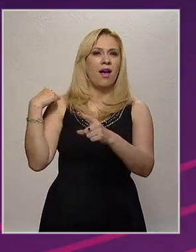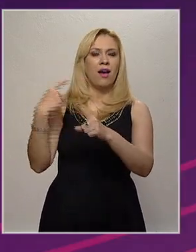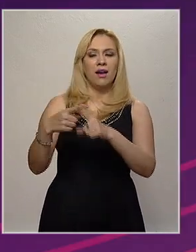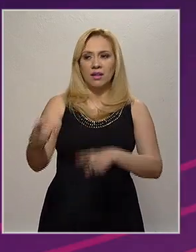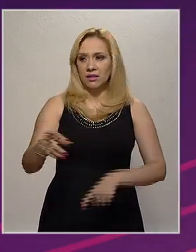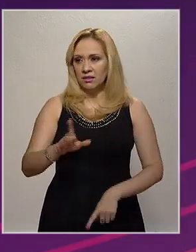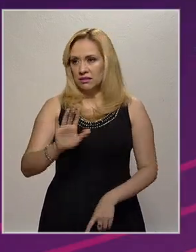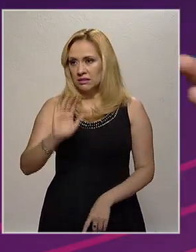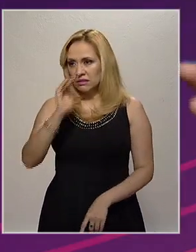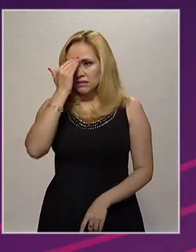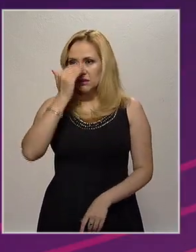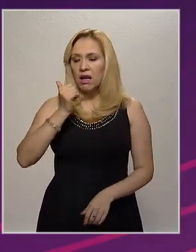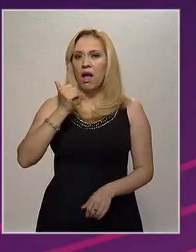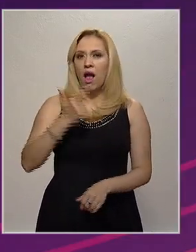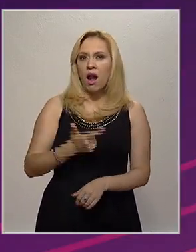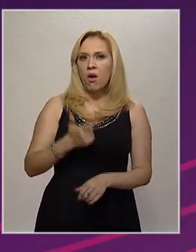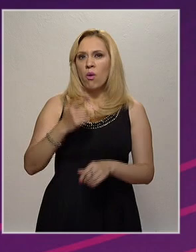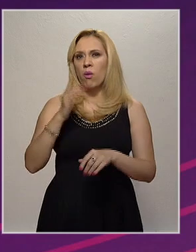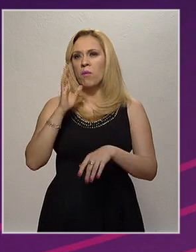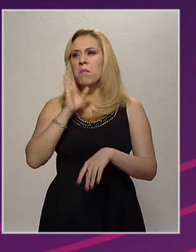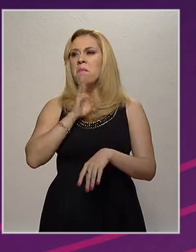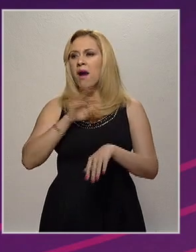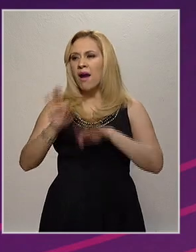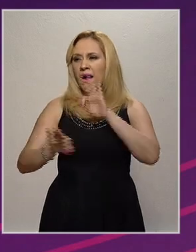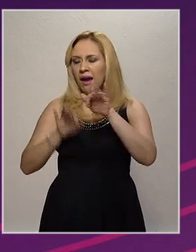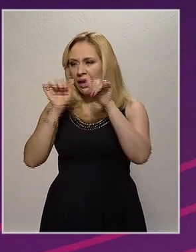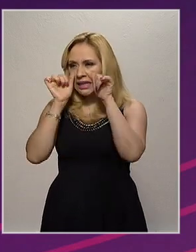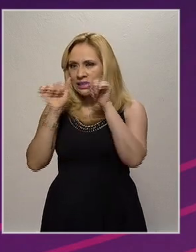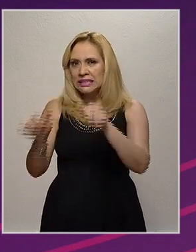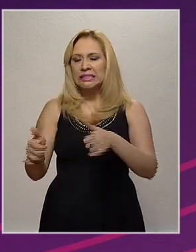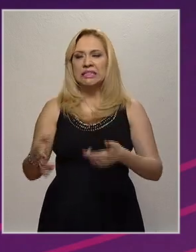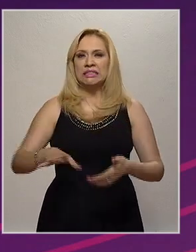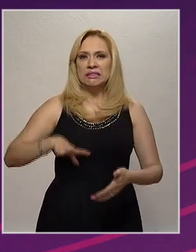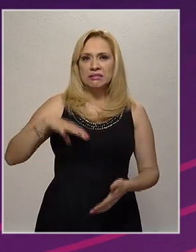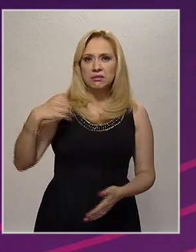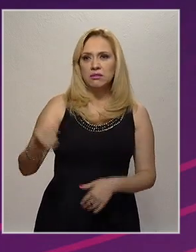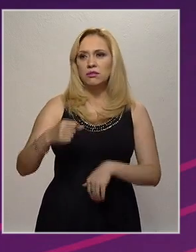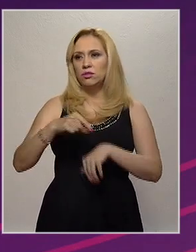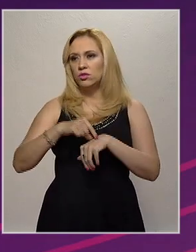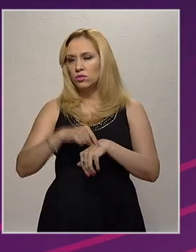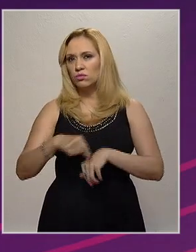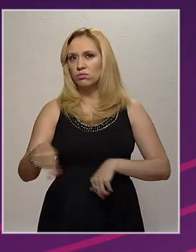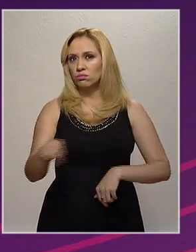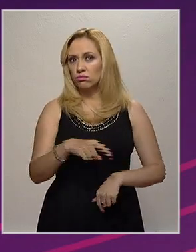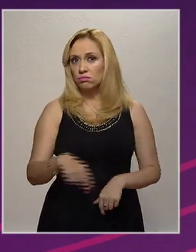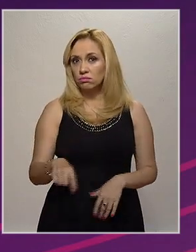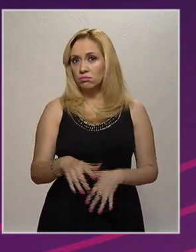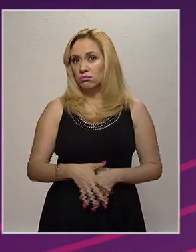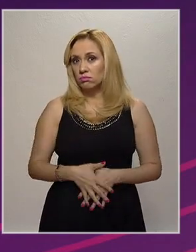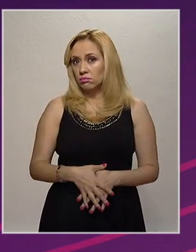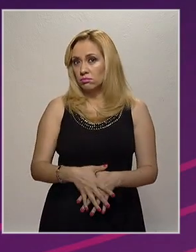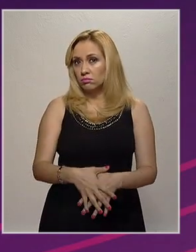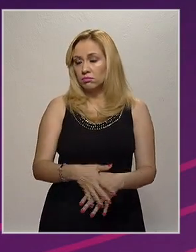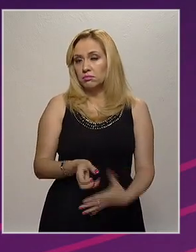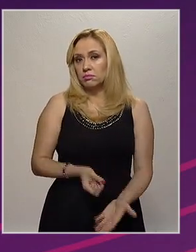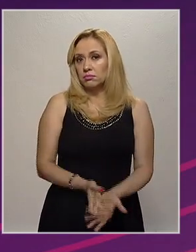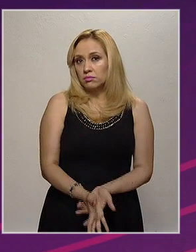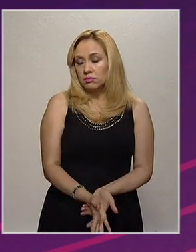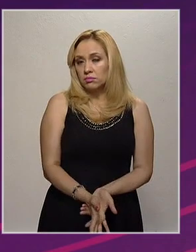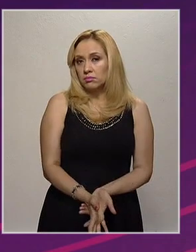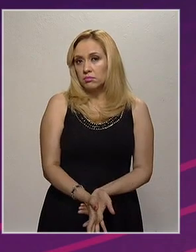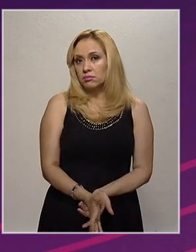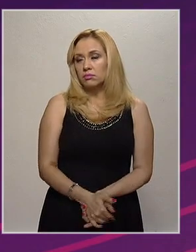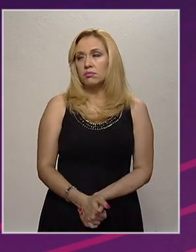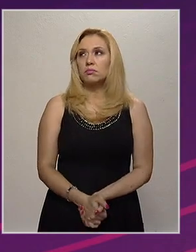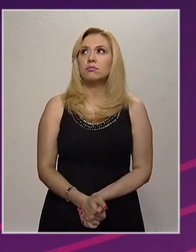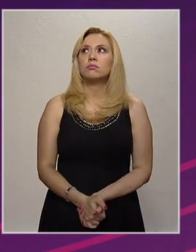sufrido alguna forma de maltrato o de abuso durante la atención obstétrica. Por cierto que